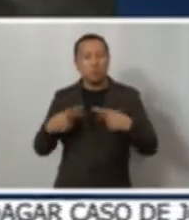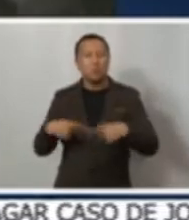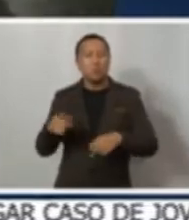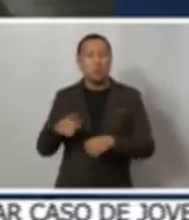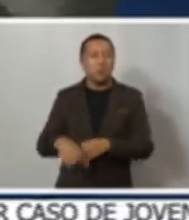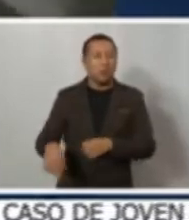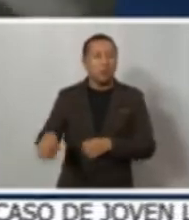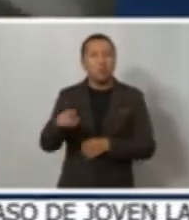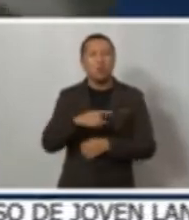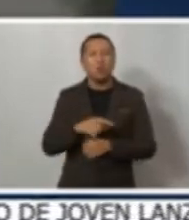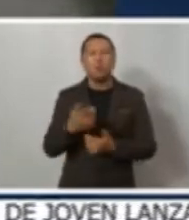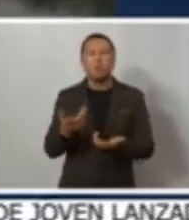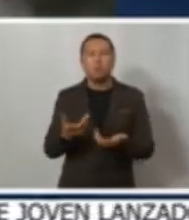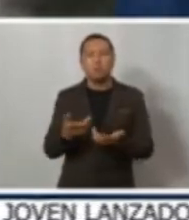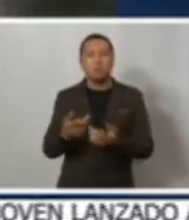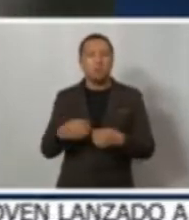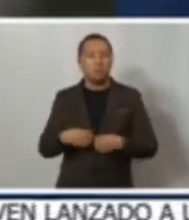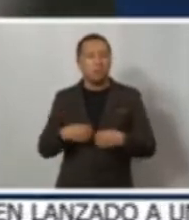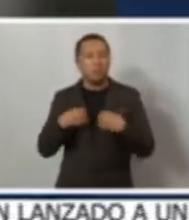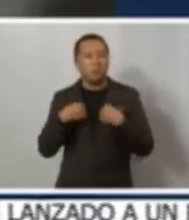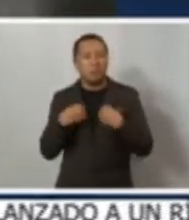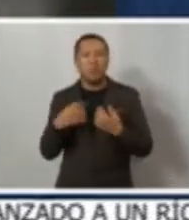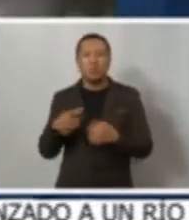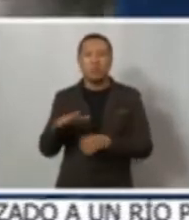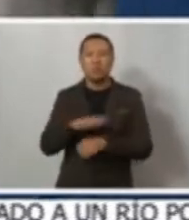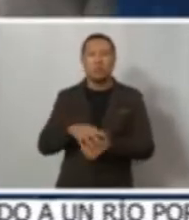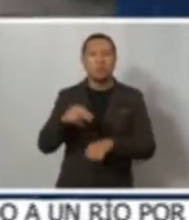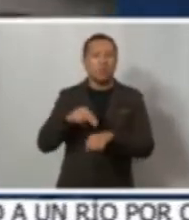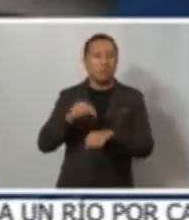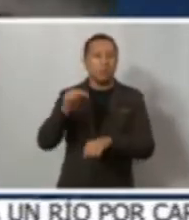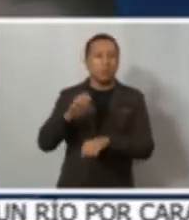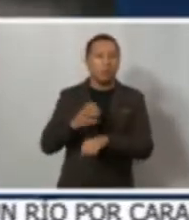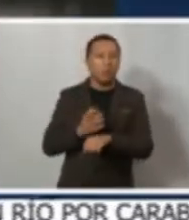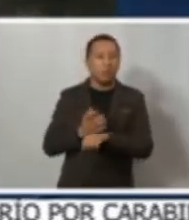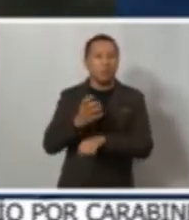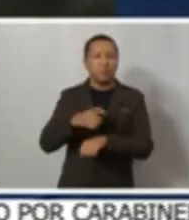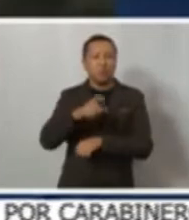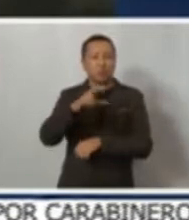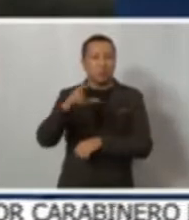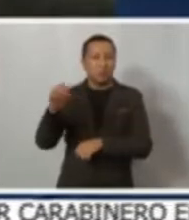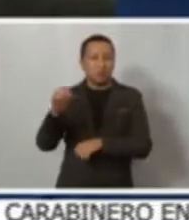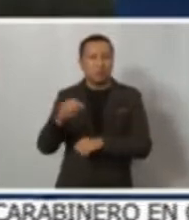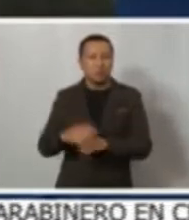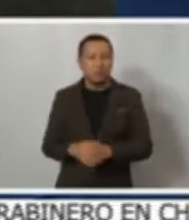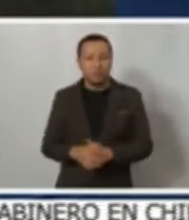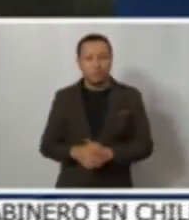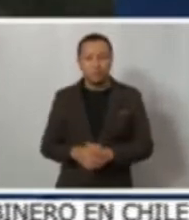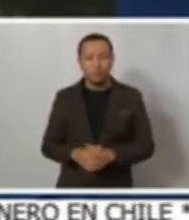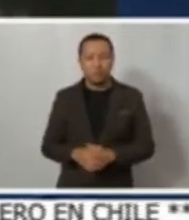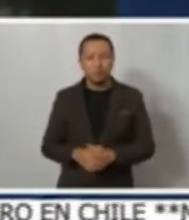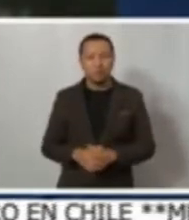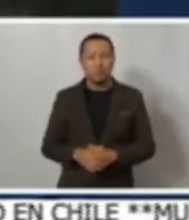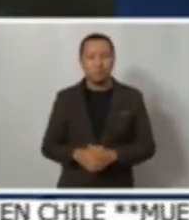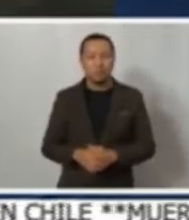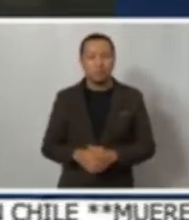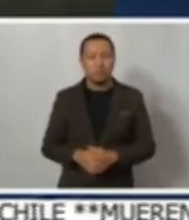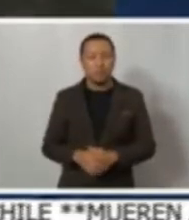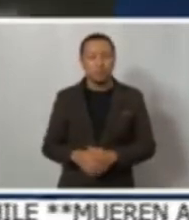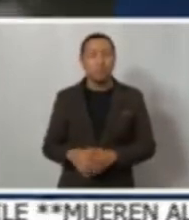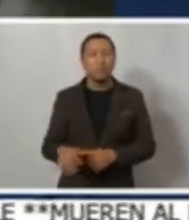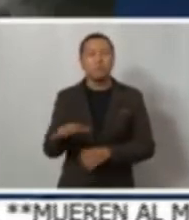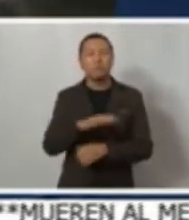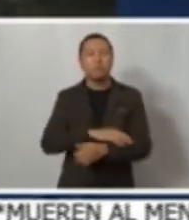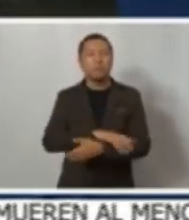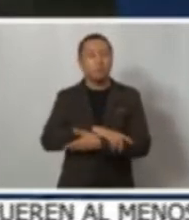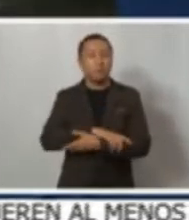encuentra, pues allá en la zona norte de Quintana Roo. Y esto le digo particularmente en Solidaridad,